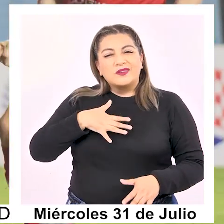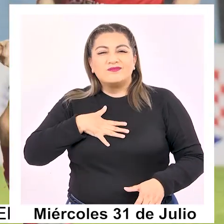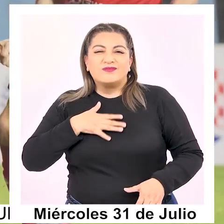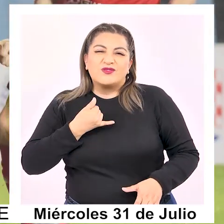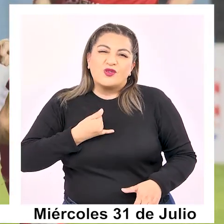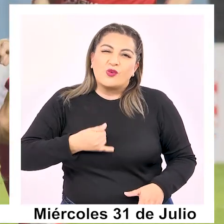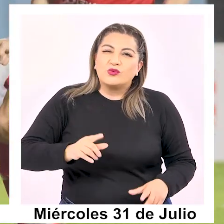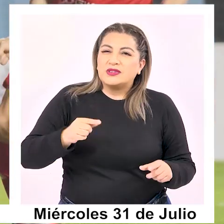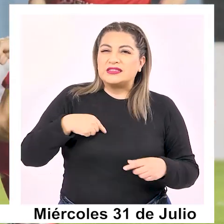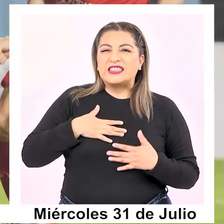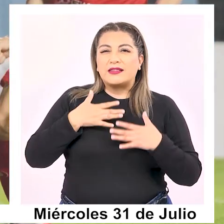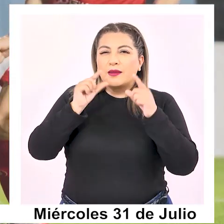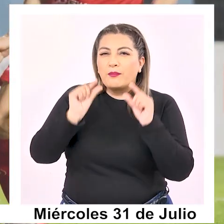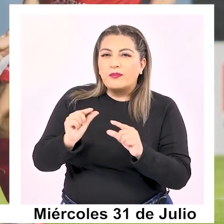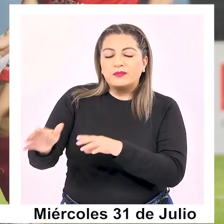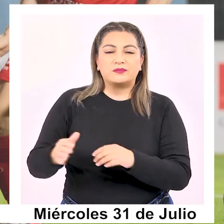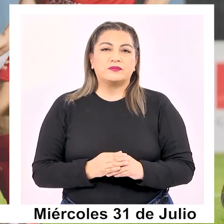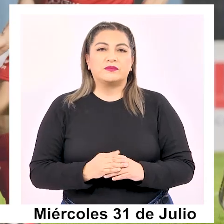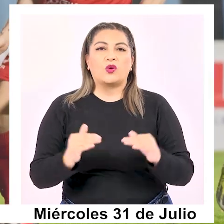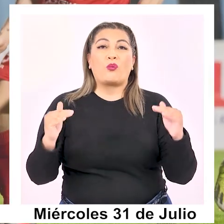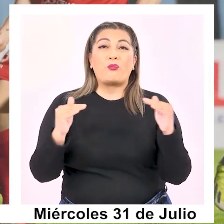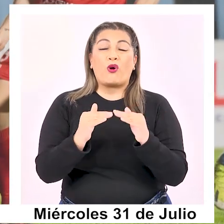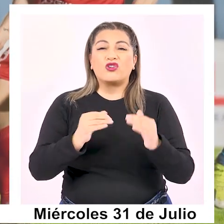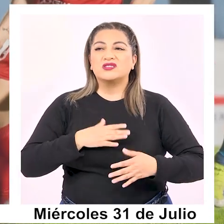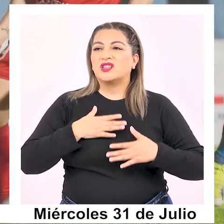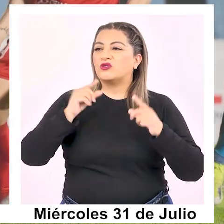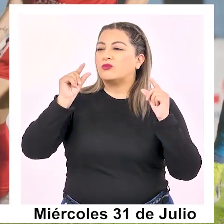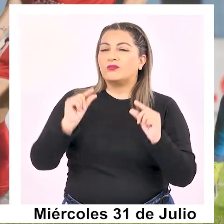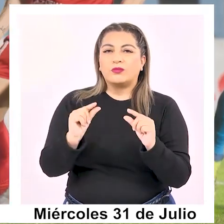a poco Un empate con gusto a poco